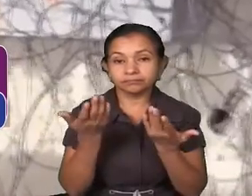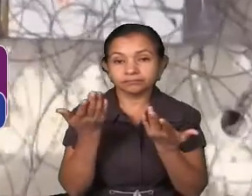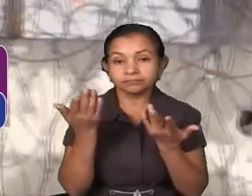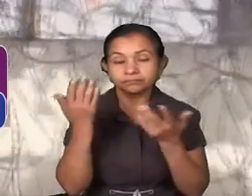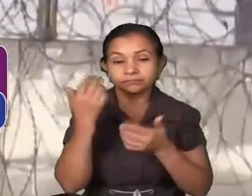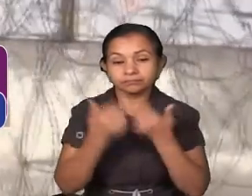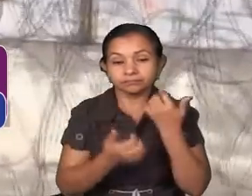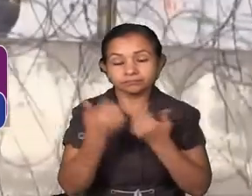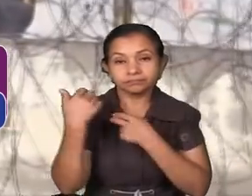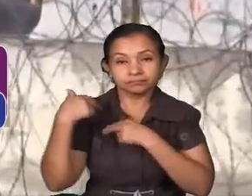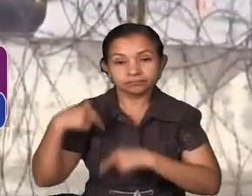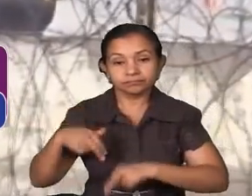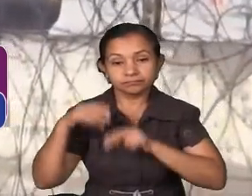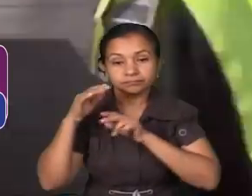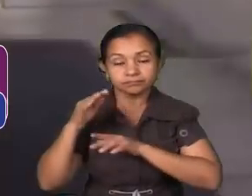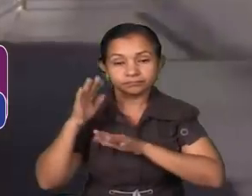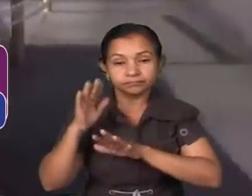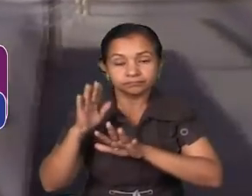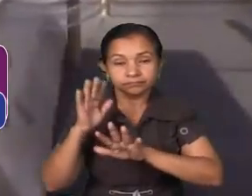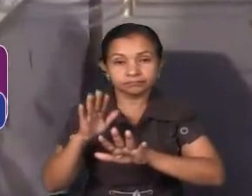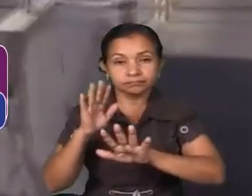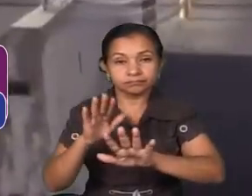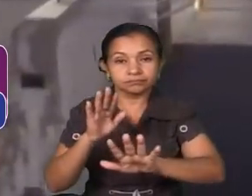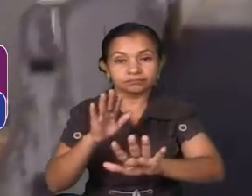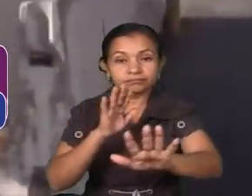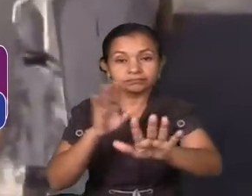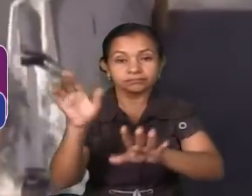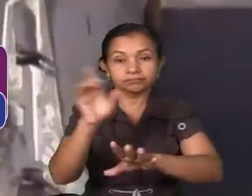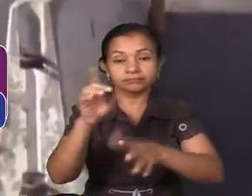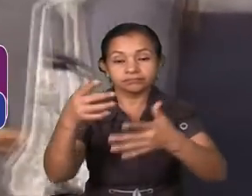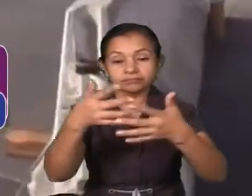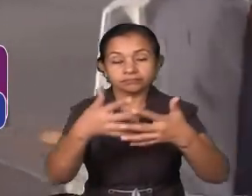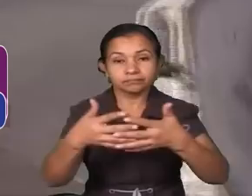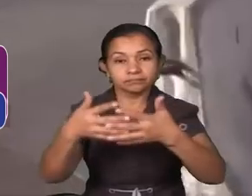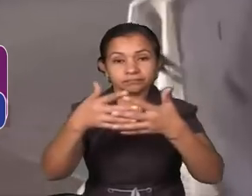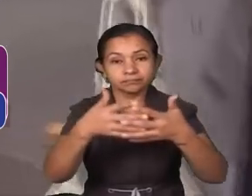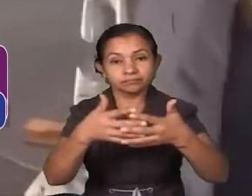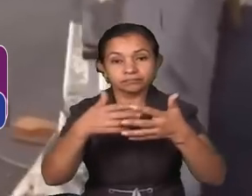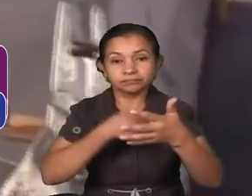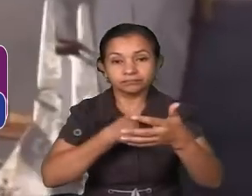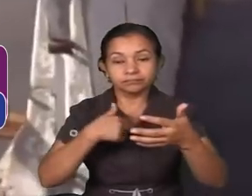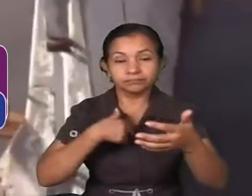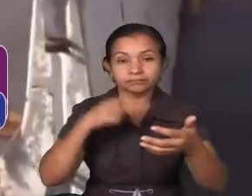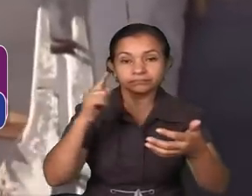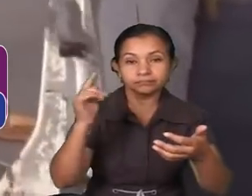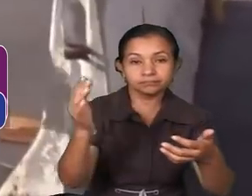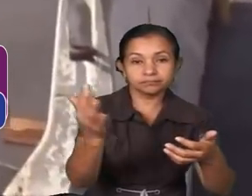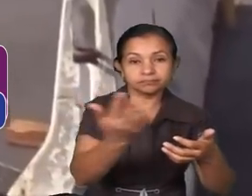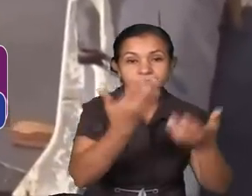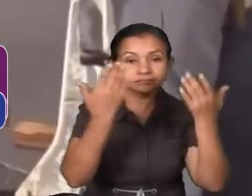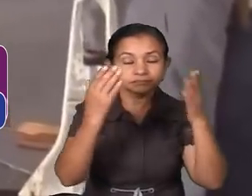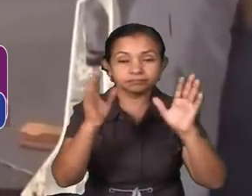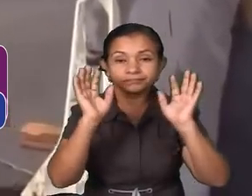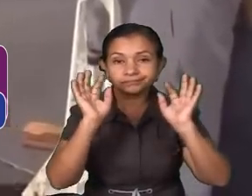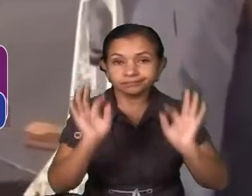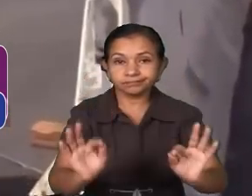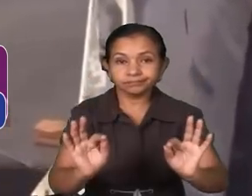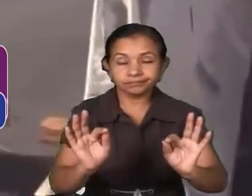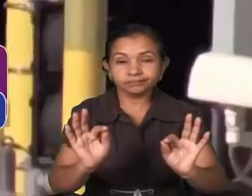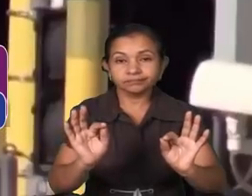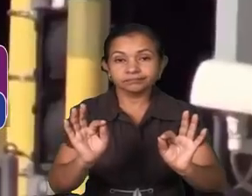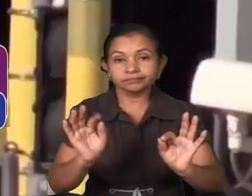crisis humanitaria de migrantes hacia Estados Unidos. Cumplieron con todos los requisitos, tenían todos